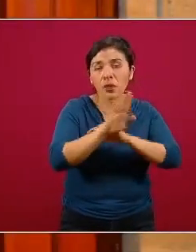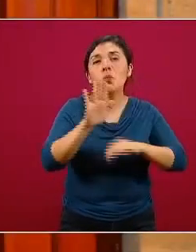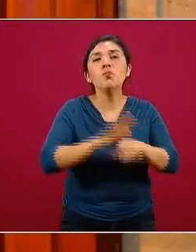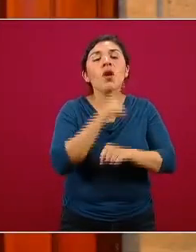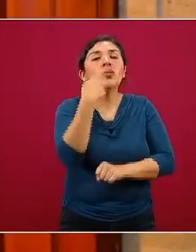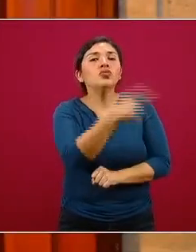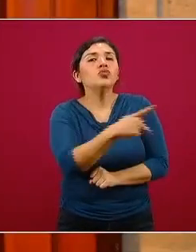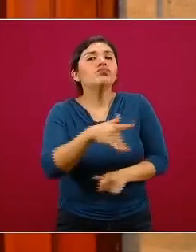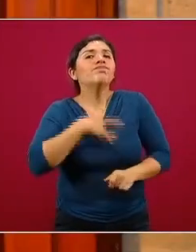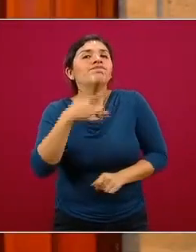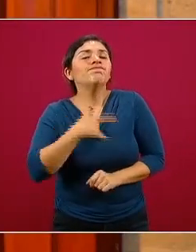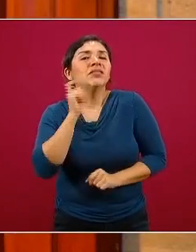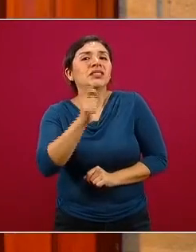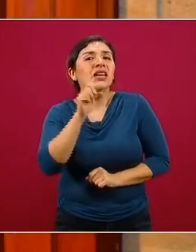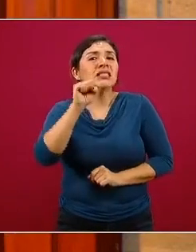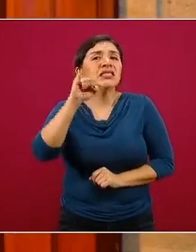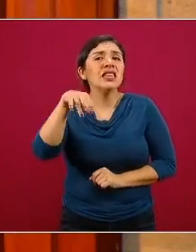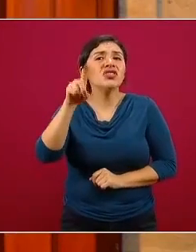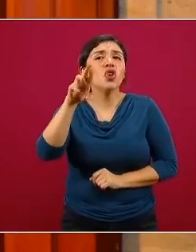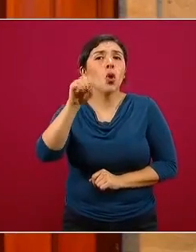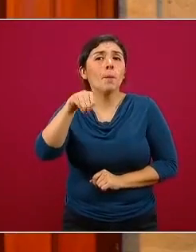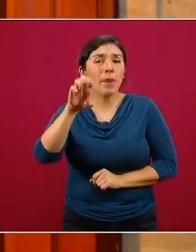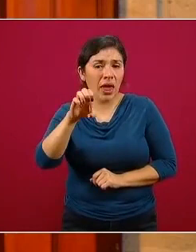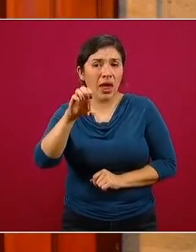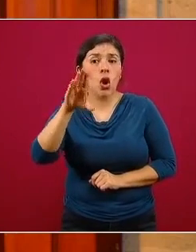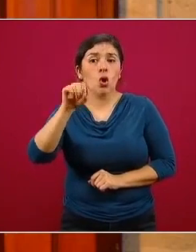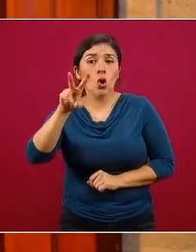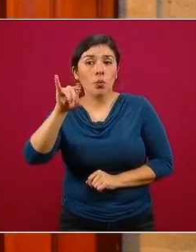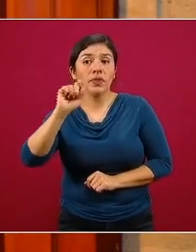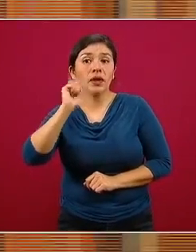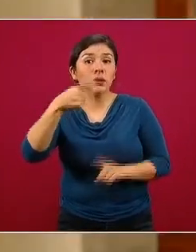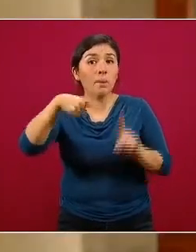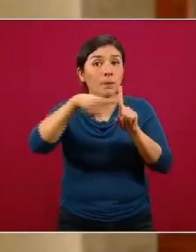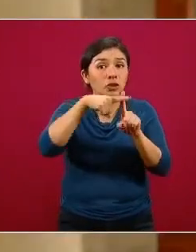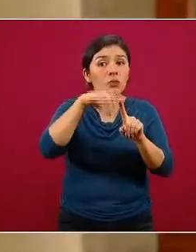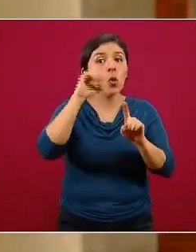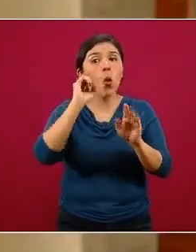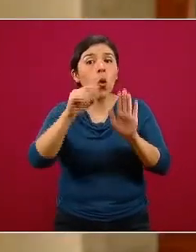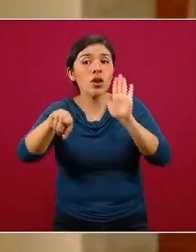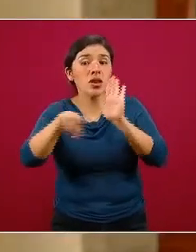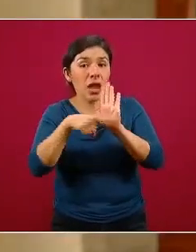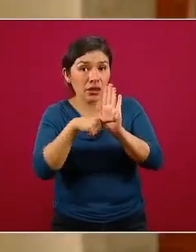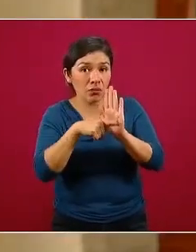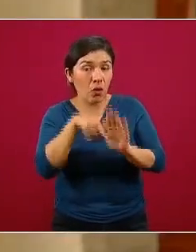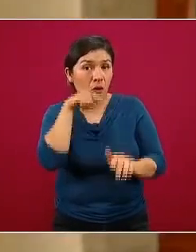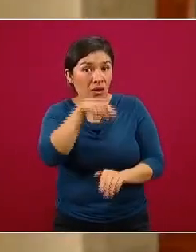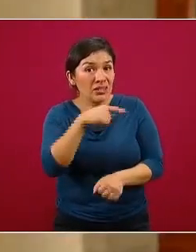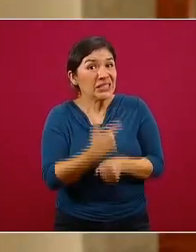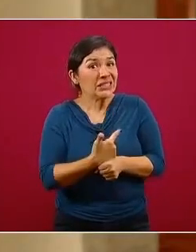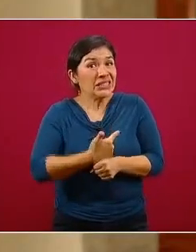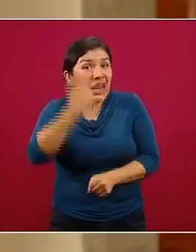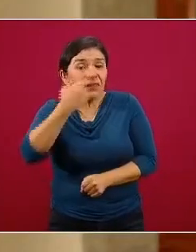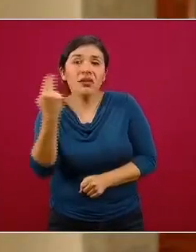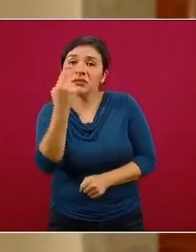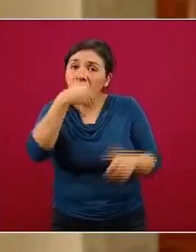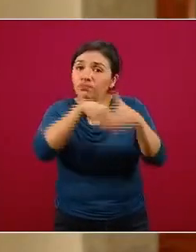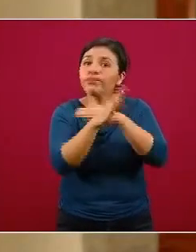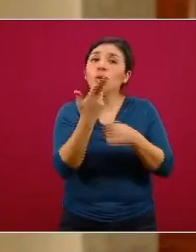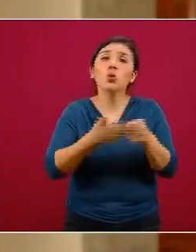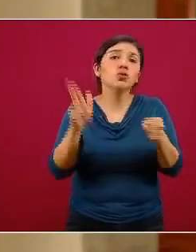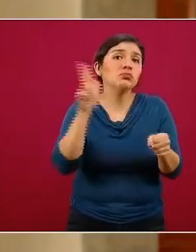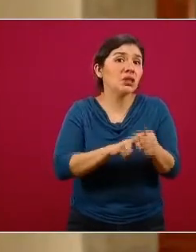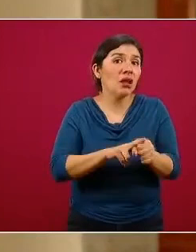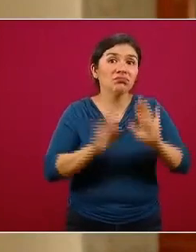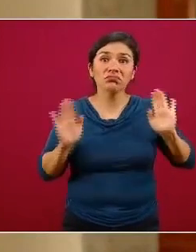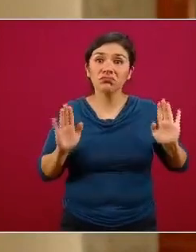su síndrome COVID, ya sea, reitero, positivo o negativo. Si tiene un cuadro grave, hay que hospitalizarse.